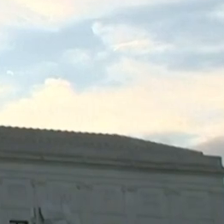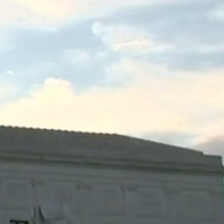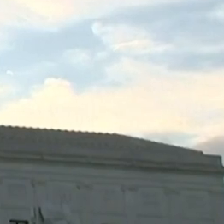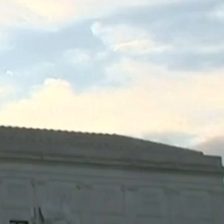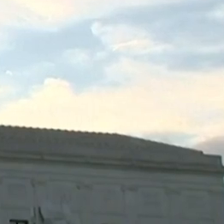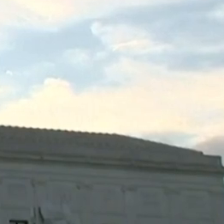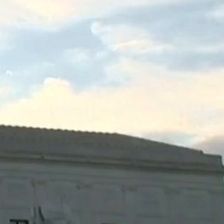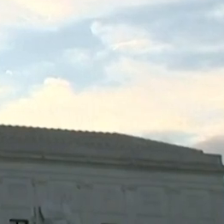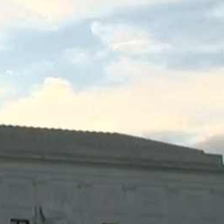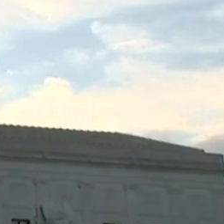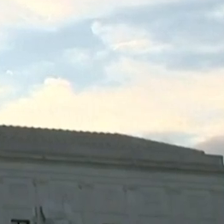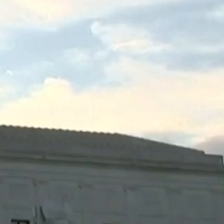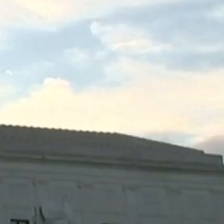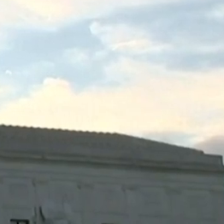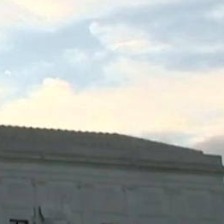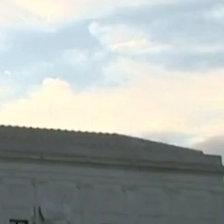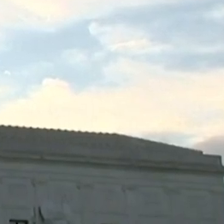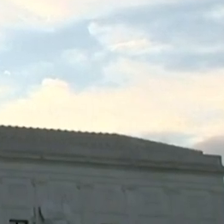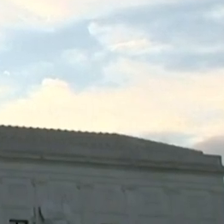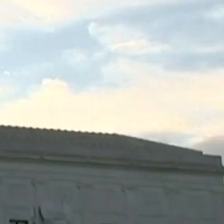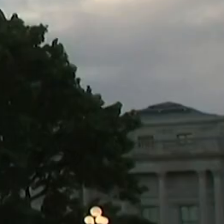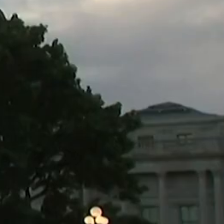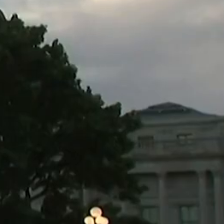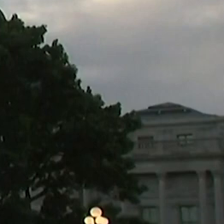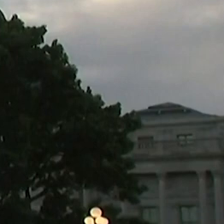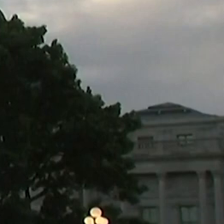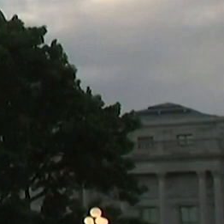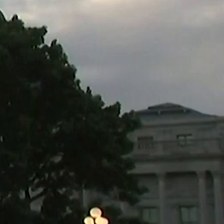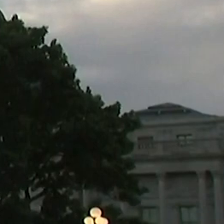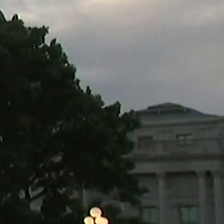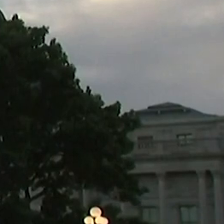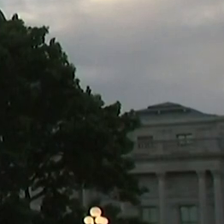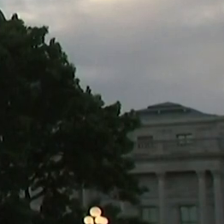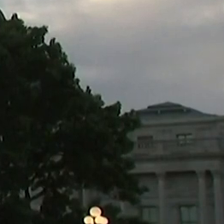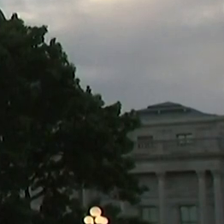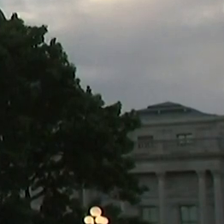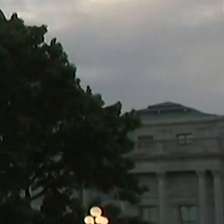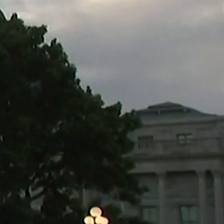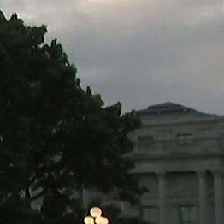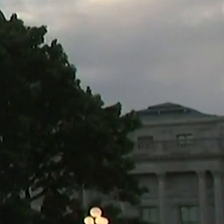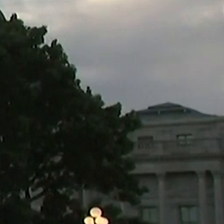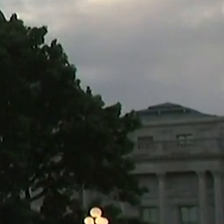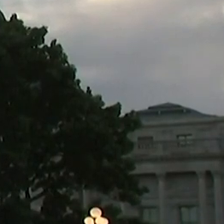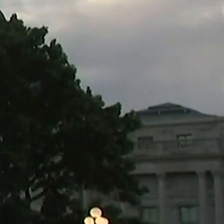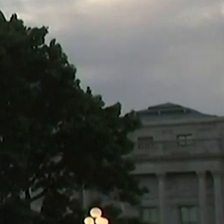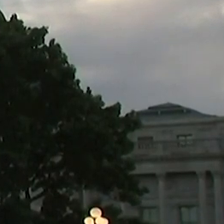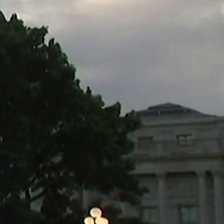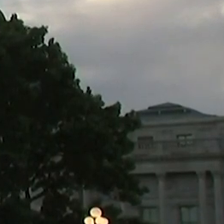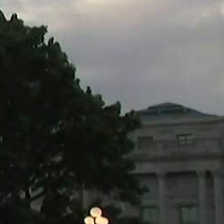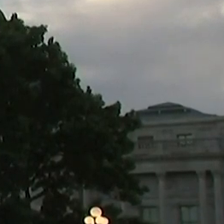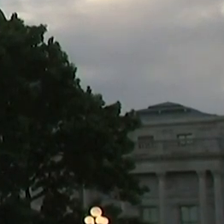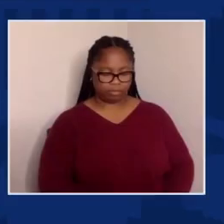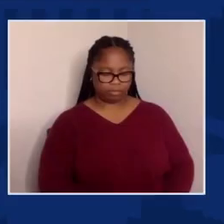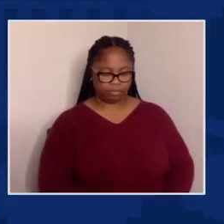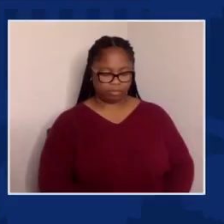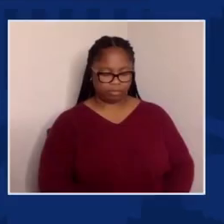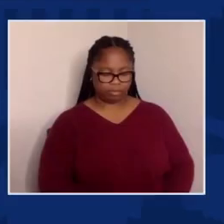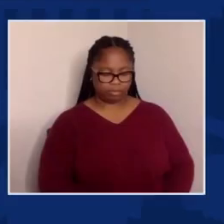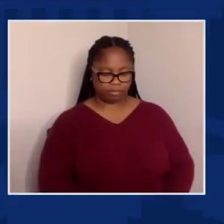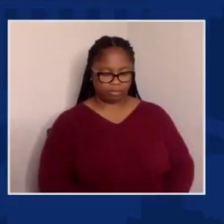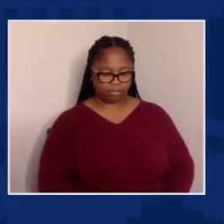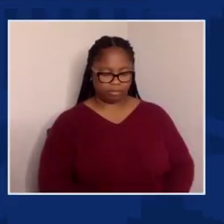mientras la corte suprema de justicia escuchó argumentos acerca de la ley de salud conocida como obamacare job aire ni kamala harris